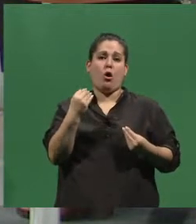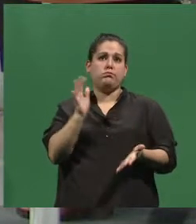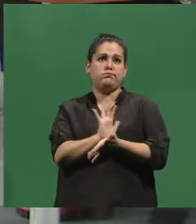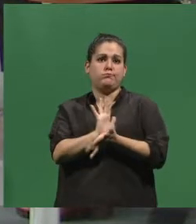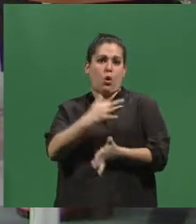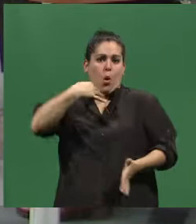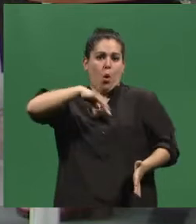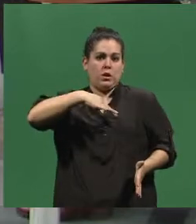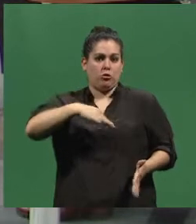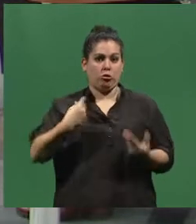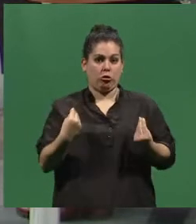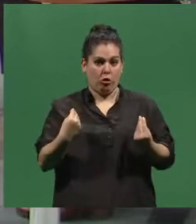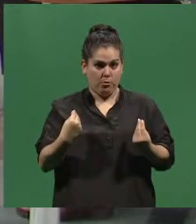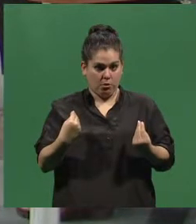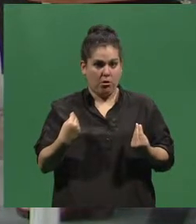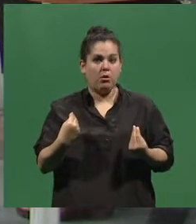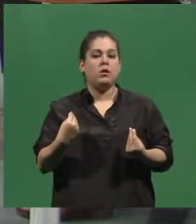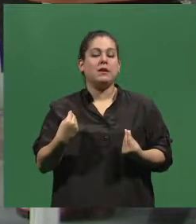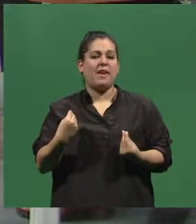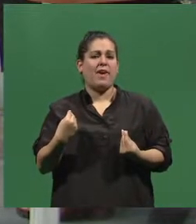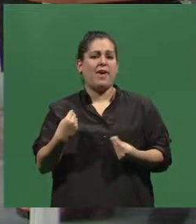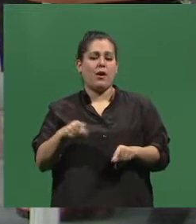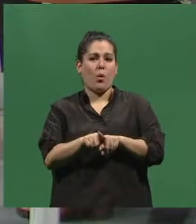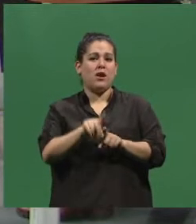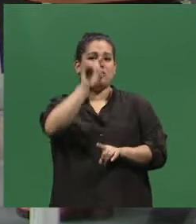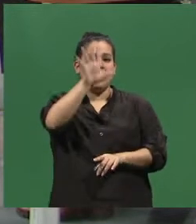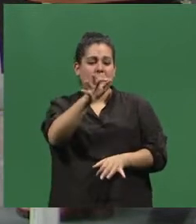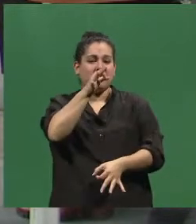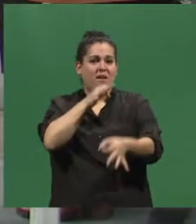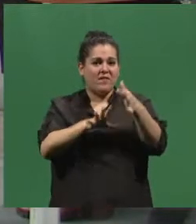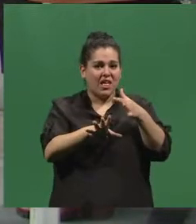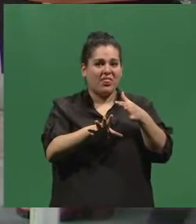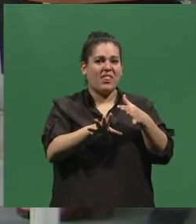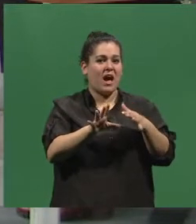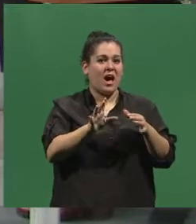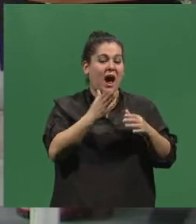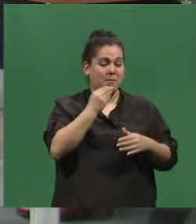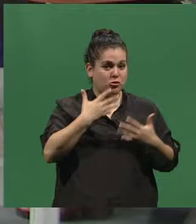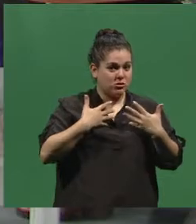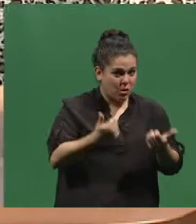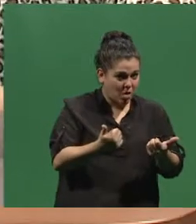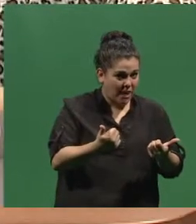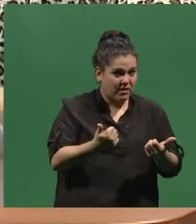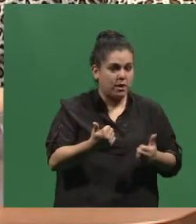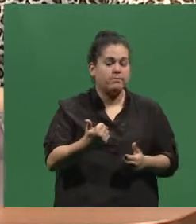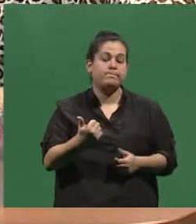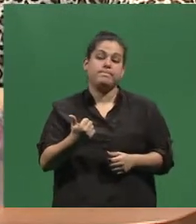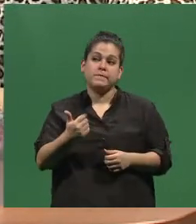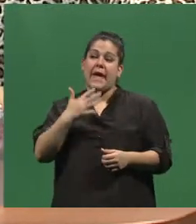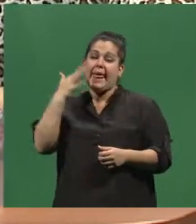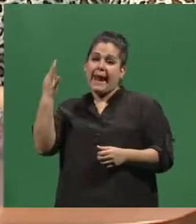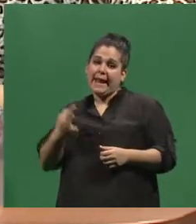que sea obligatorio que se venda únicamente alimentos saludables. Sí, en